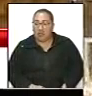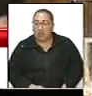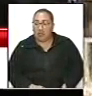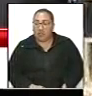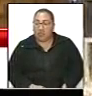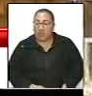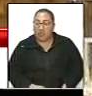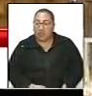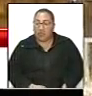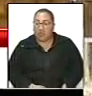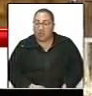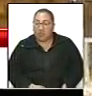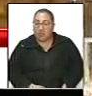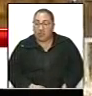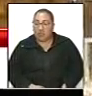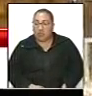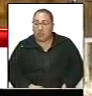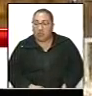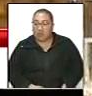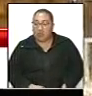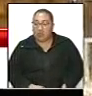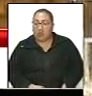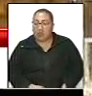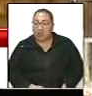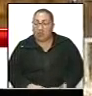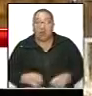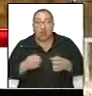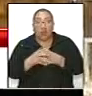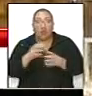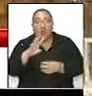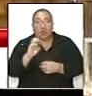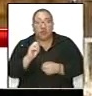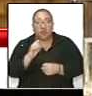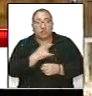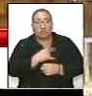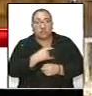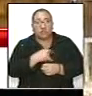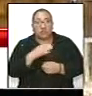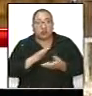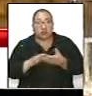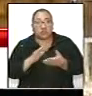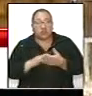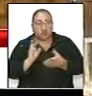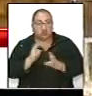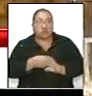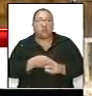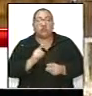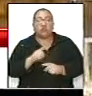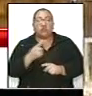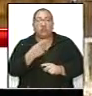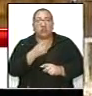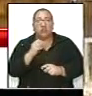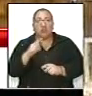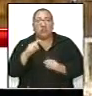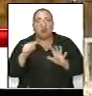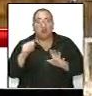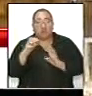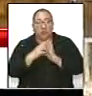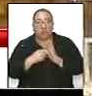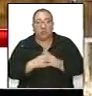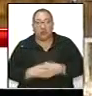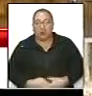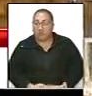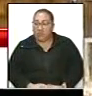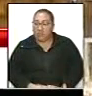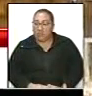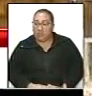ese proceso que de 40 universidades licenciadas se han desistido de 1.016 programas que no cumplían con condiciones